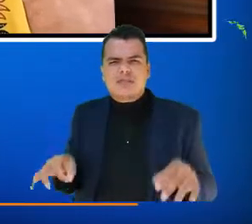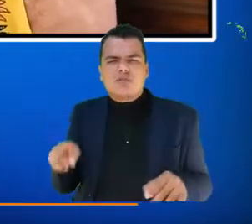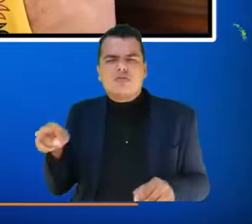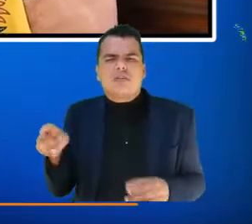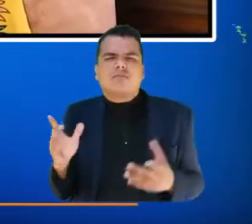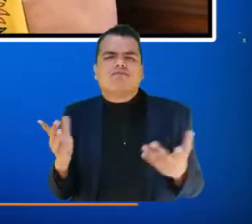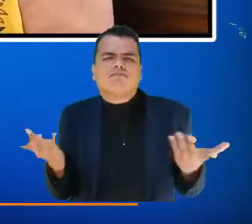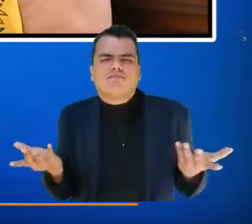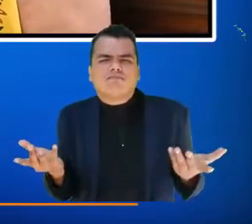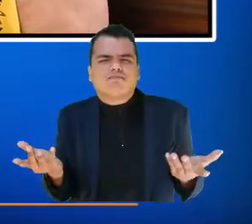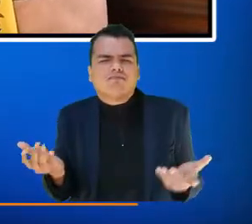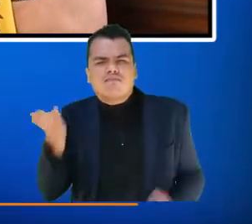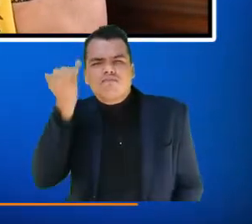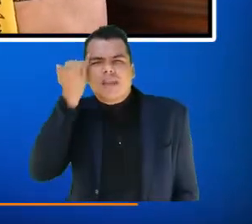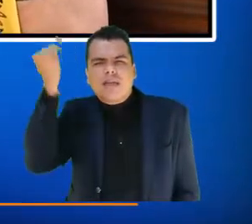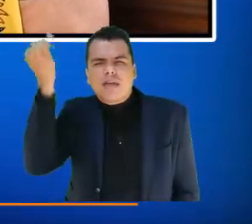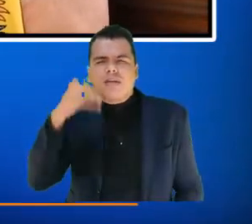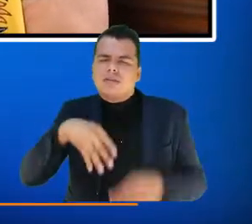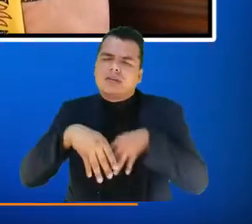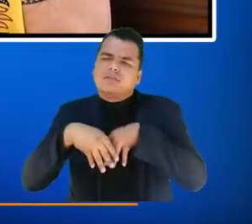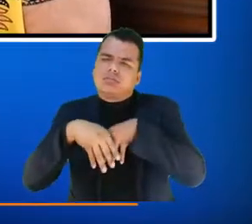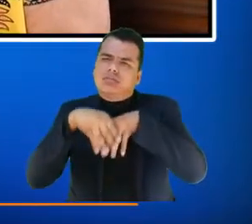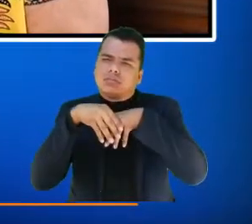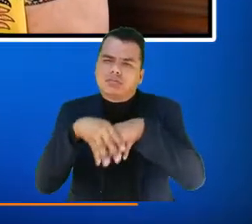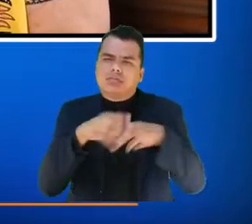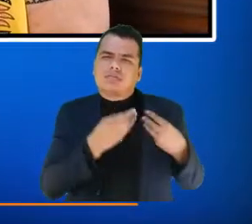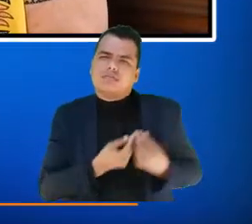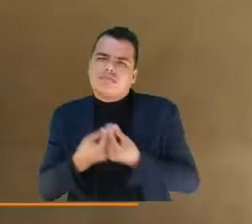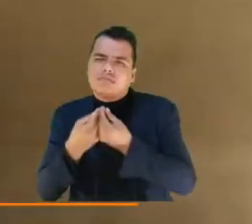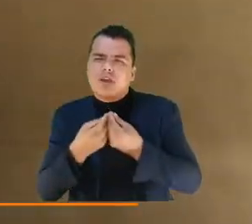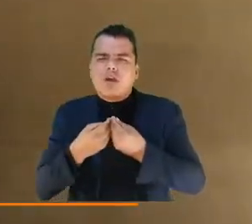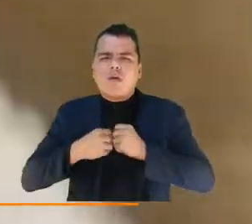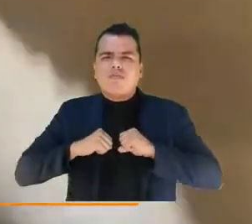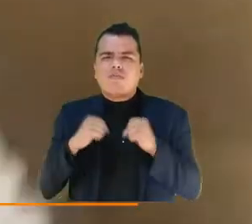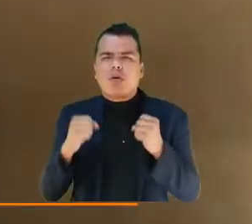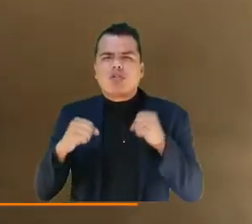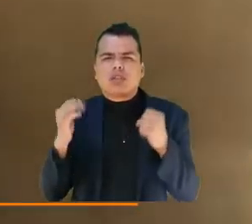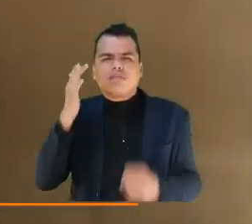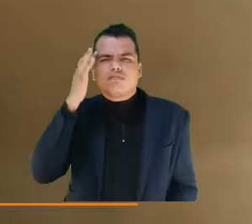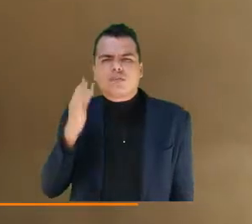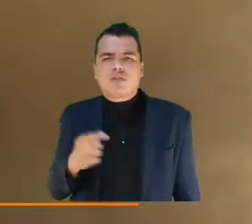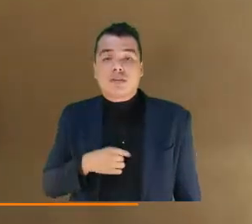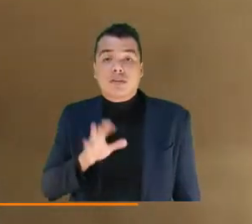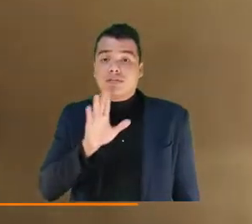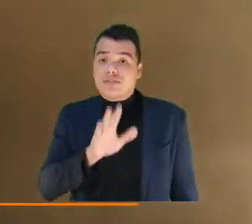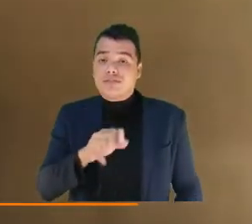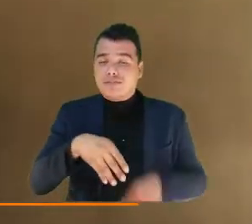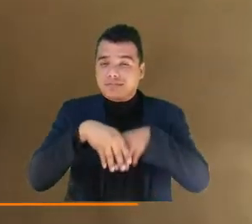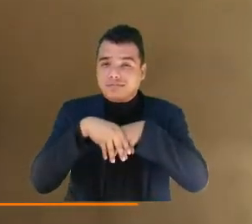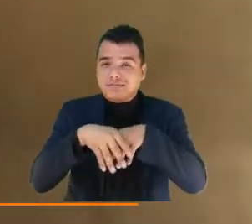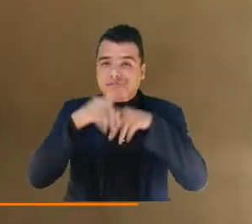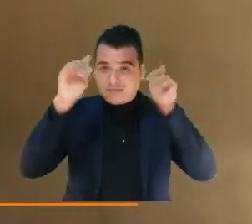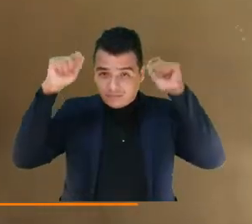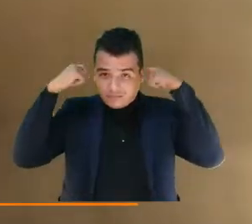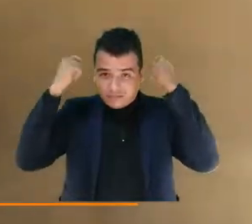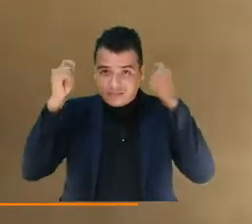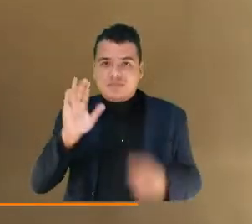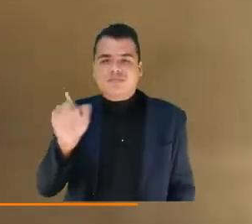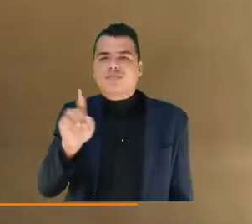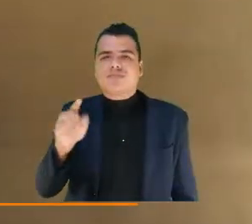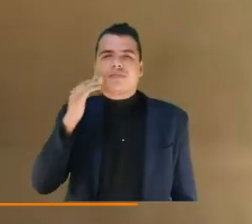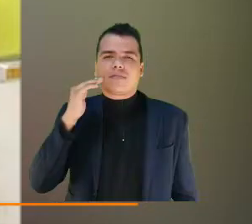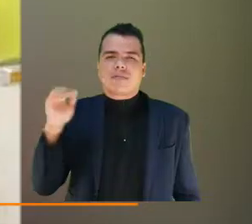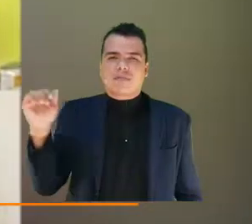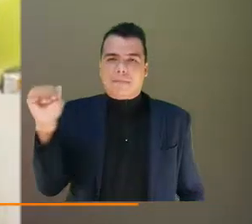qué fue su marcha de los turbantes a Bogotá? Bueno, primero es que no se llama Marcha de los Turbantes, se